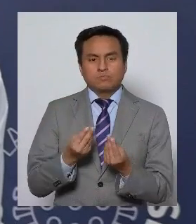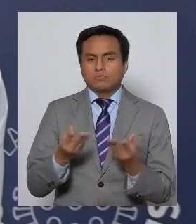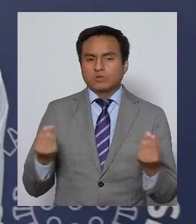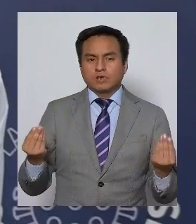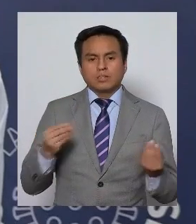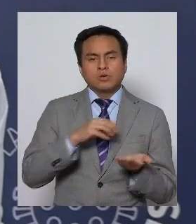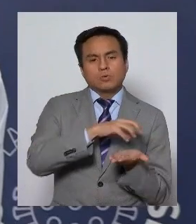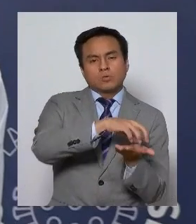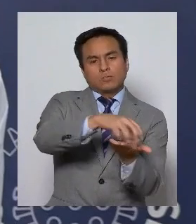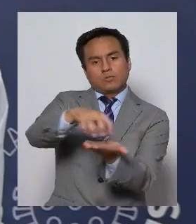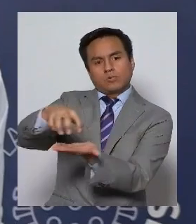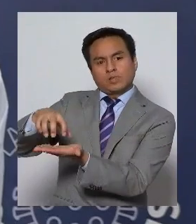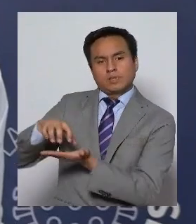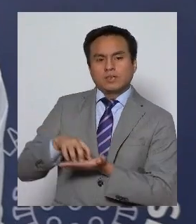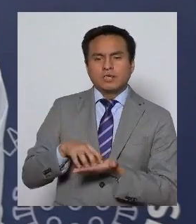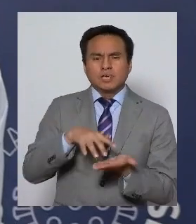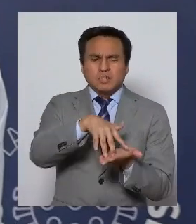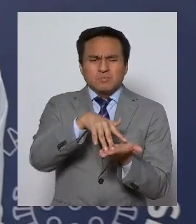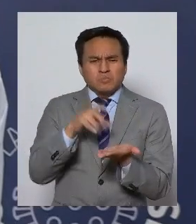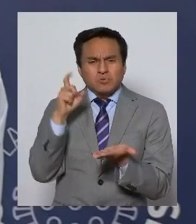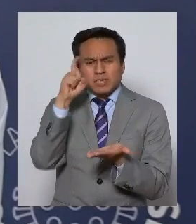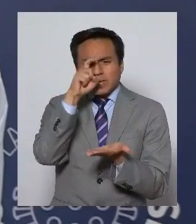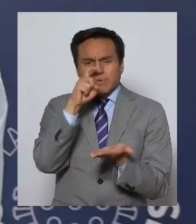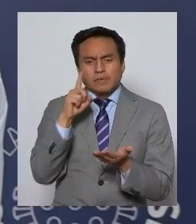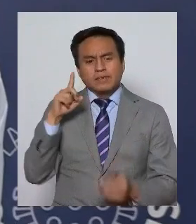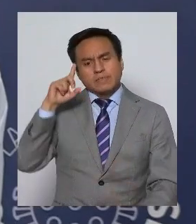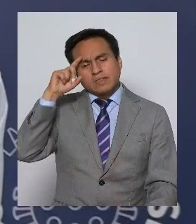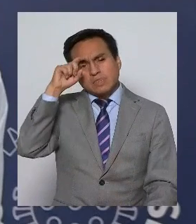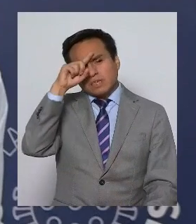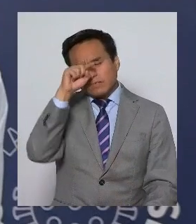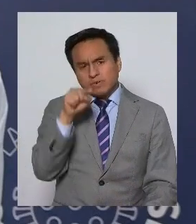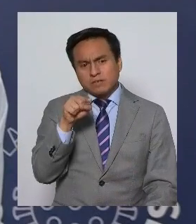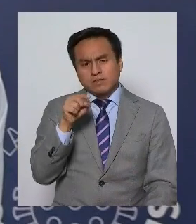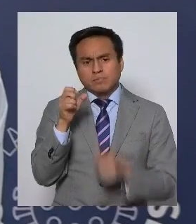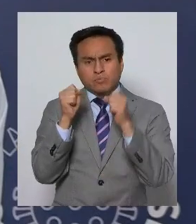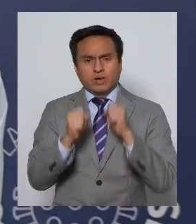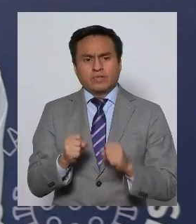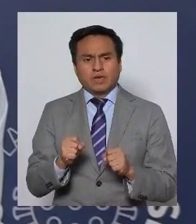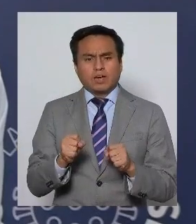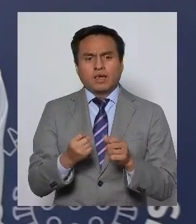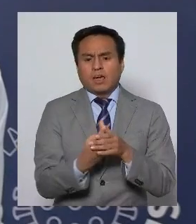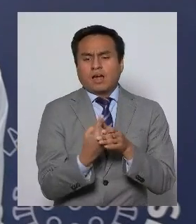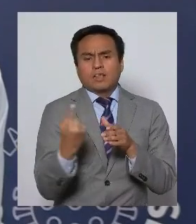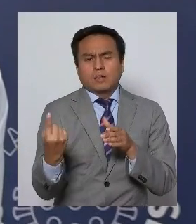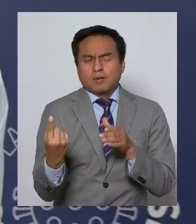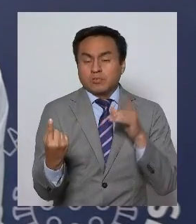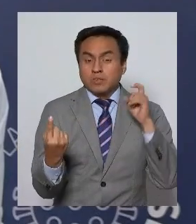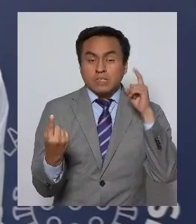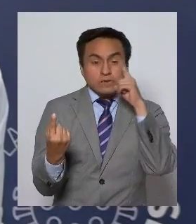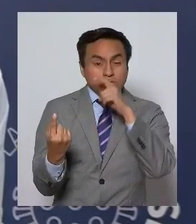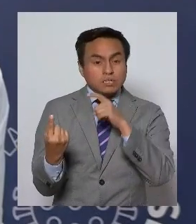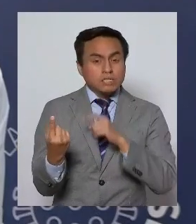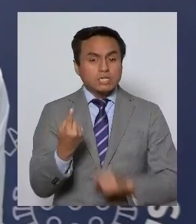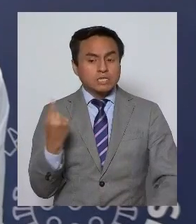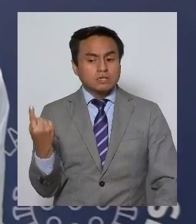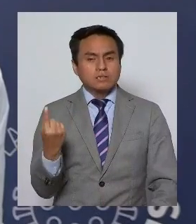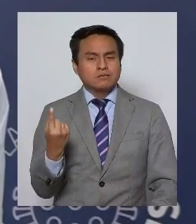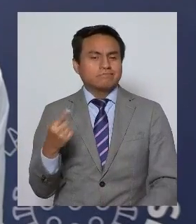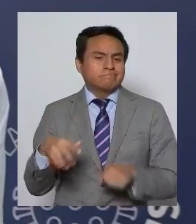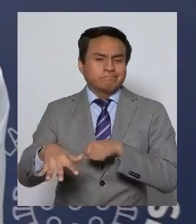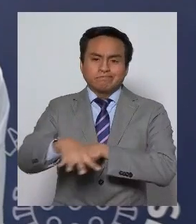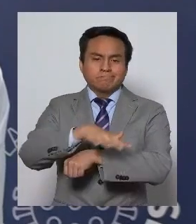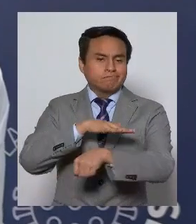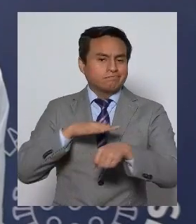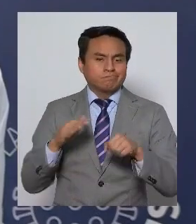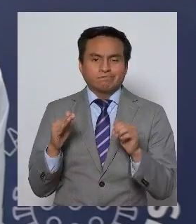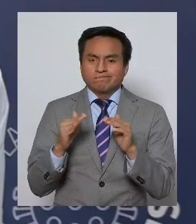muchas comunas vulnerables, que es muy difícil que se puedan mantener en aislamiento debido a sus condiciones